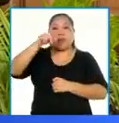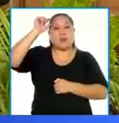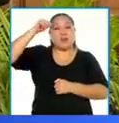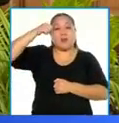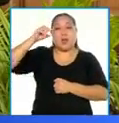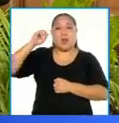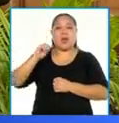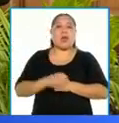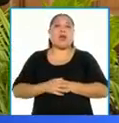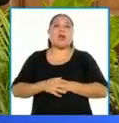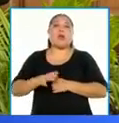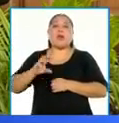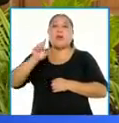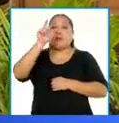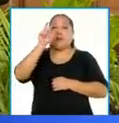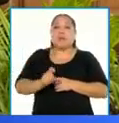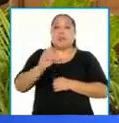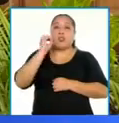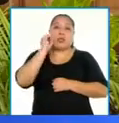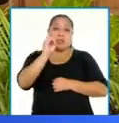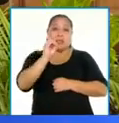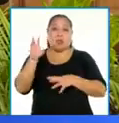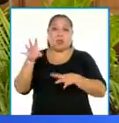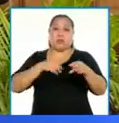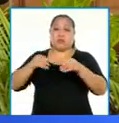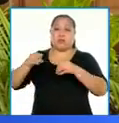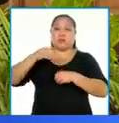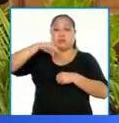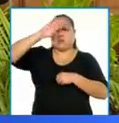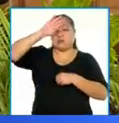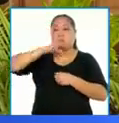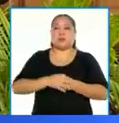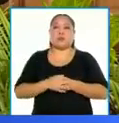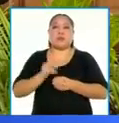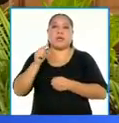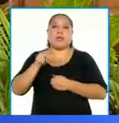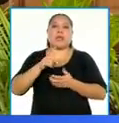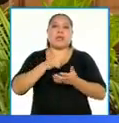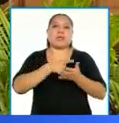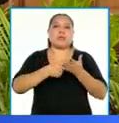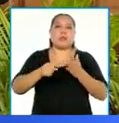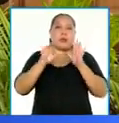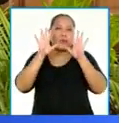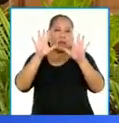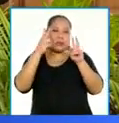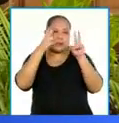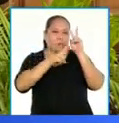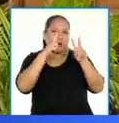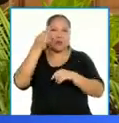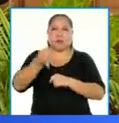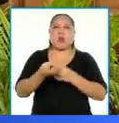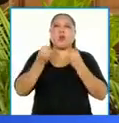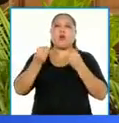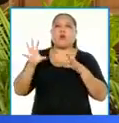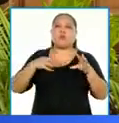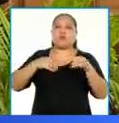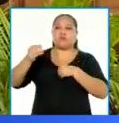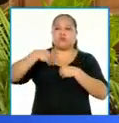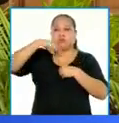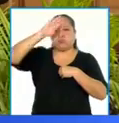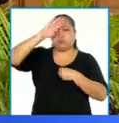fueron familiares y personas cercanas, fue en la semana 10, la semana